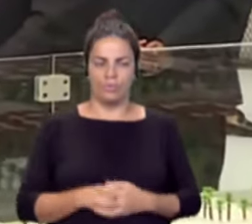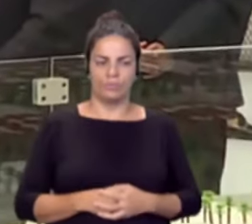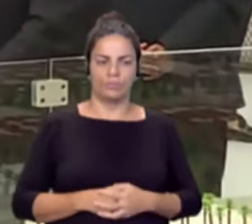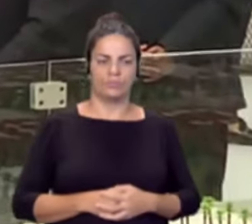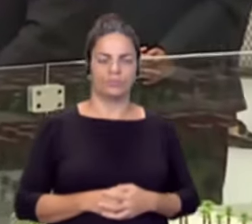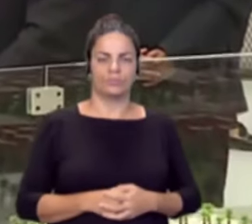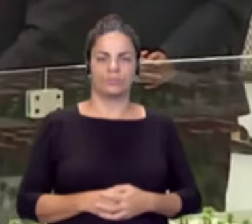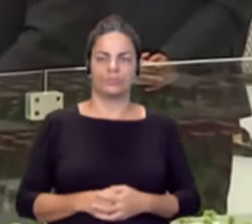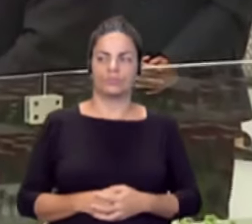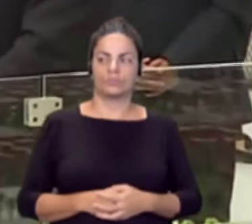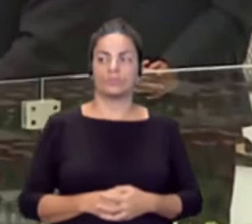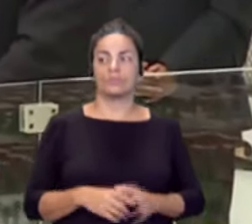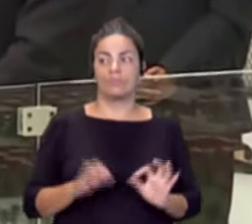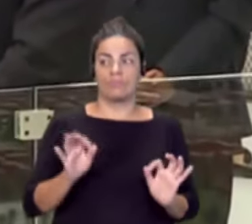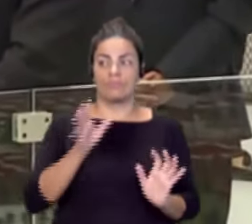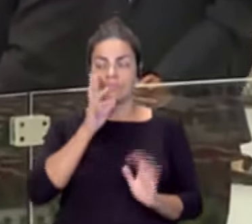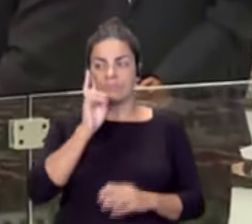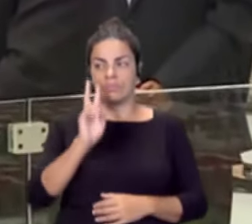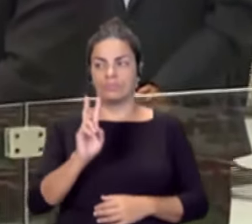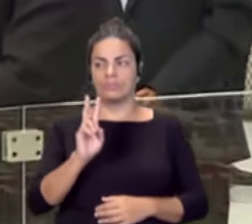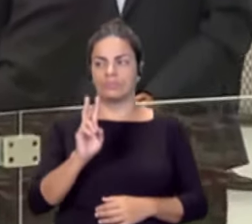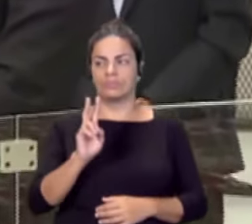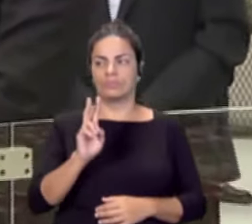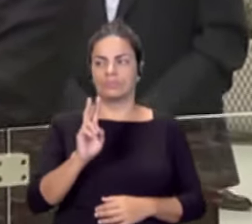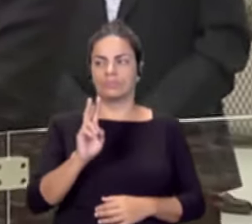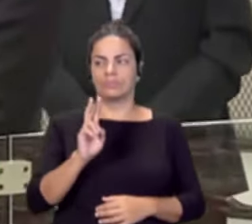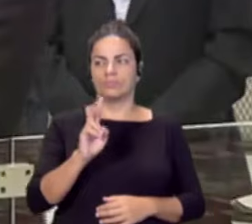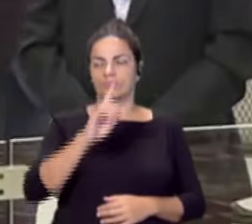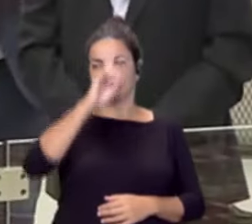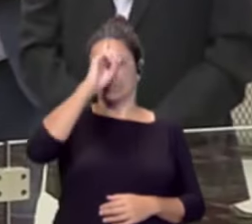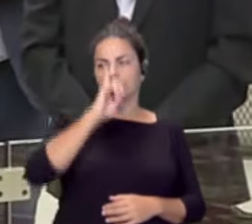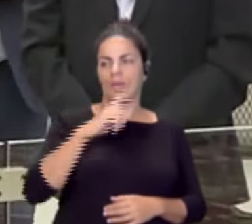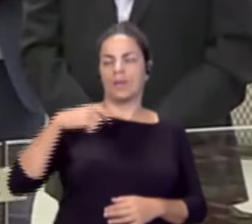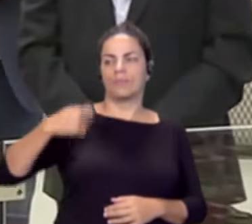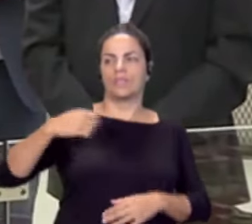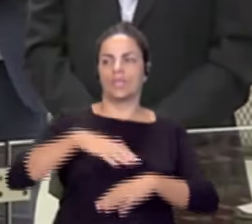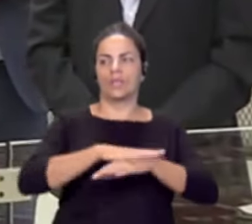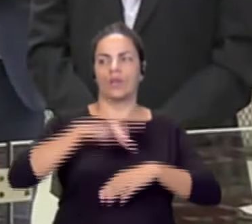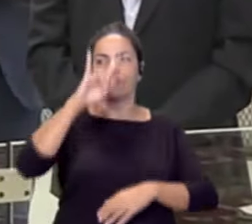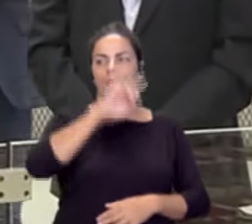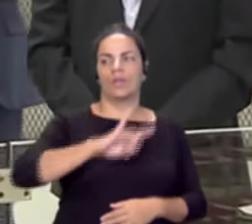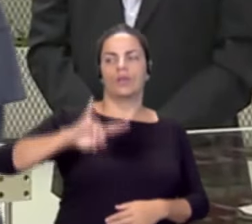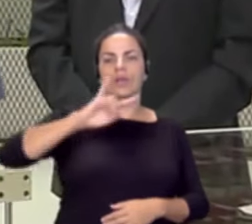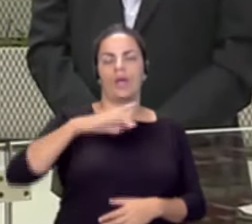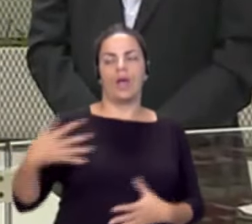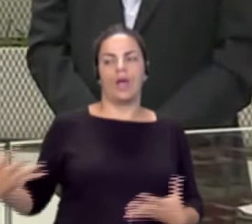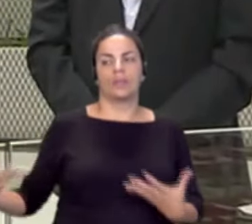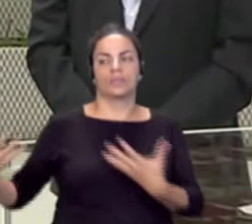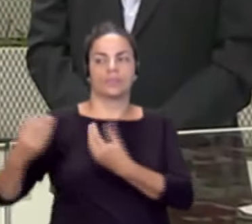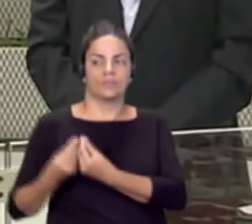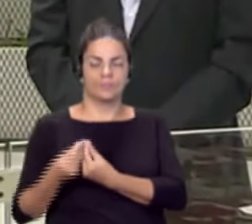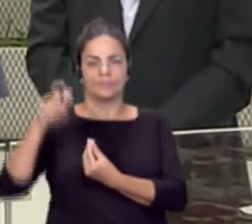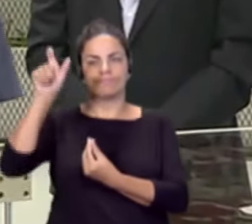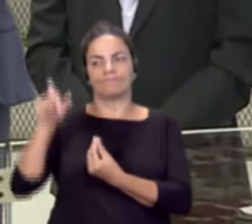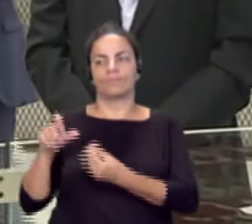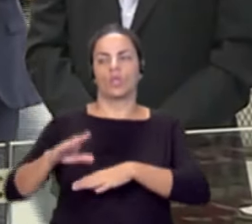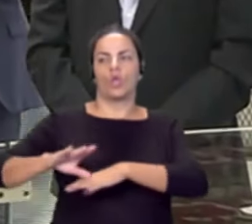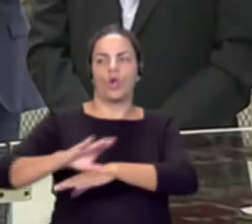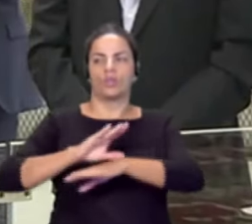Aquí estamos viendo en este momento las imágenes del presidente del Gobierno de Canarias, Fernando Clavijo, acompañado por la consejera